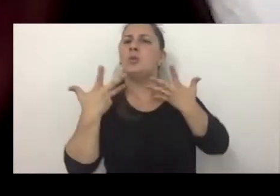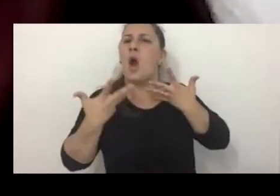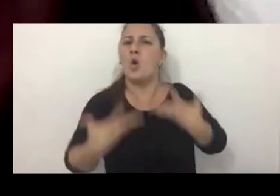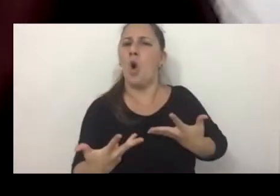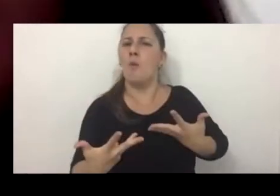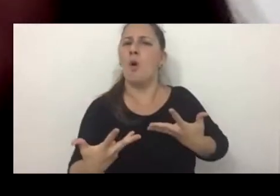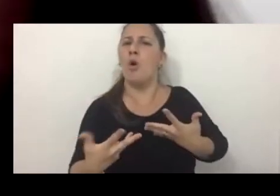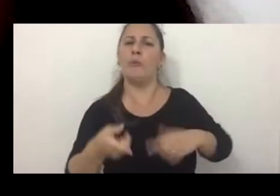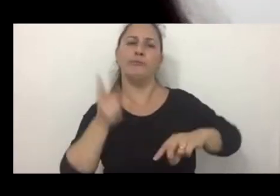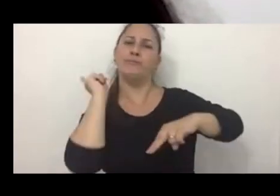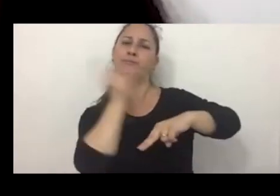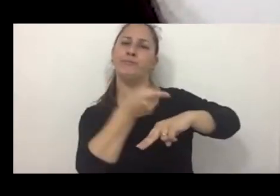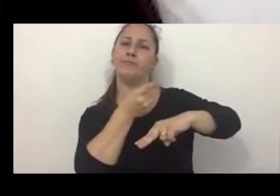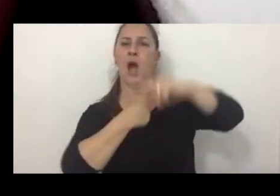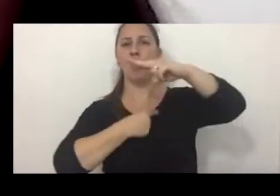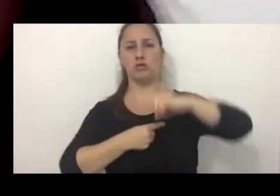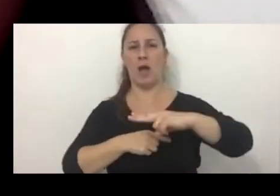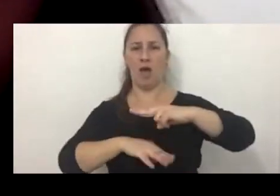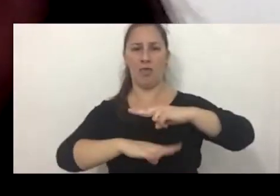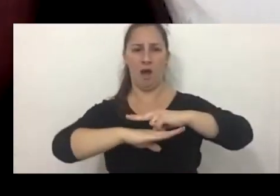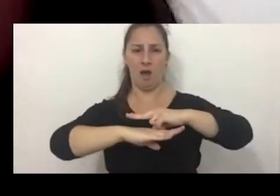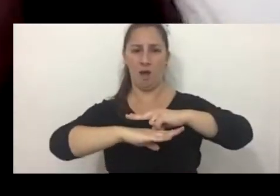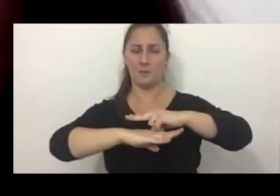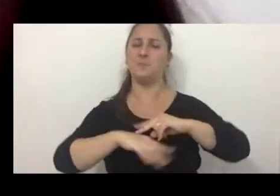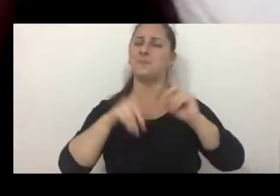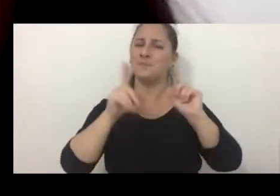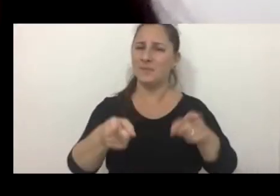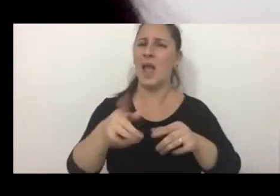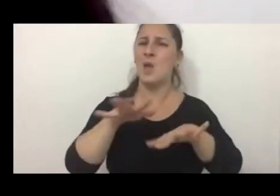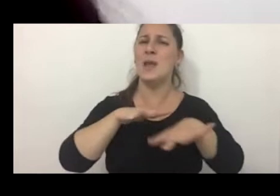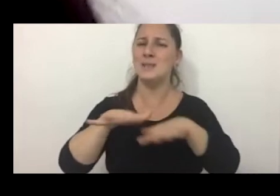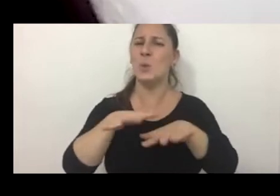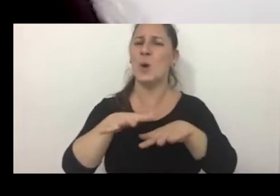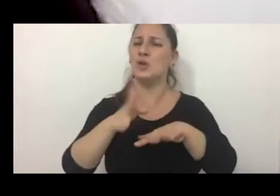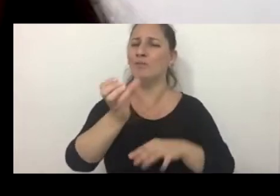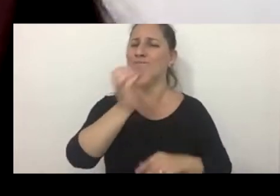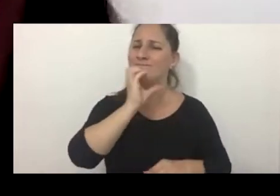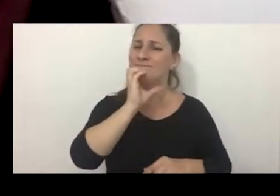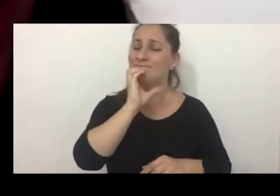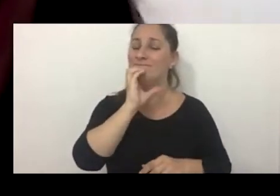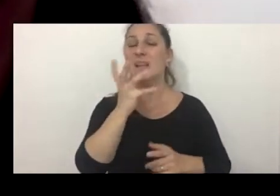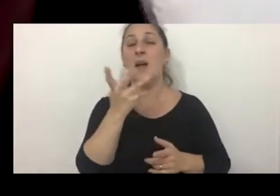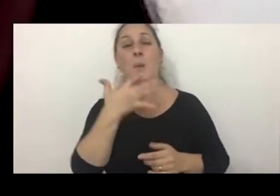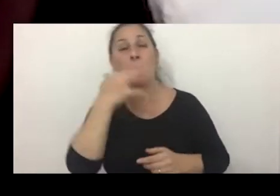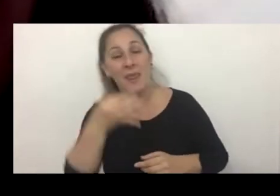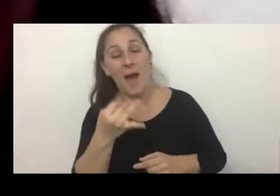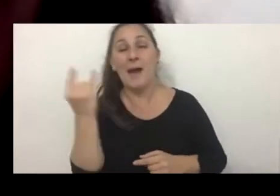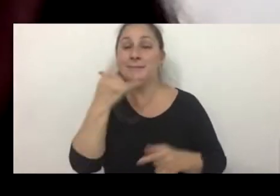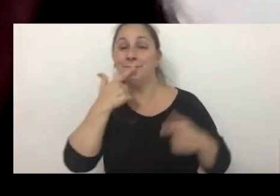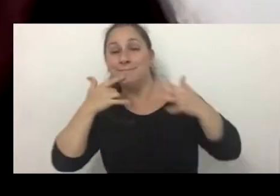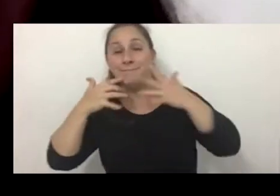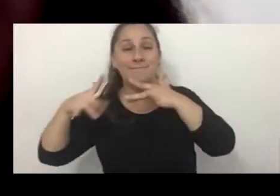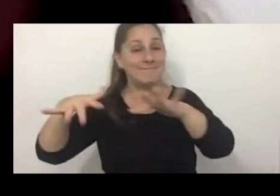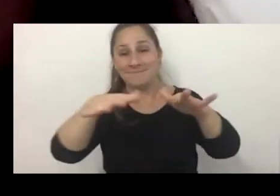ese momento parían en la posición que espontáneamente el cuerpo pedía, empiezan a